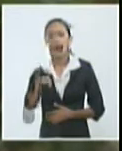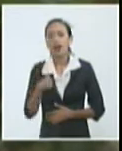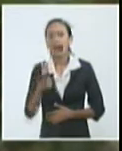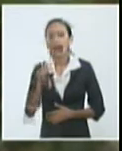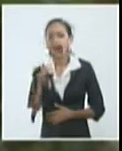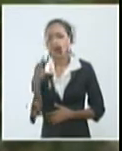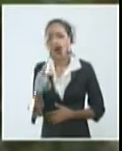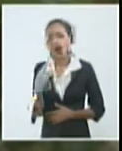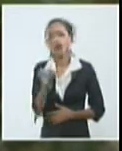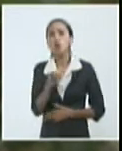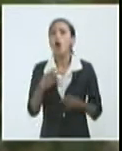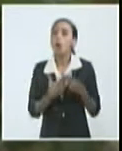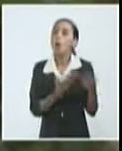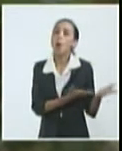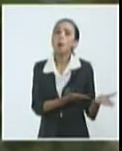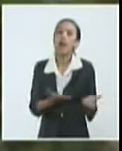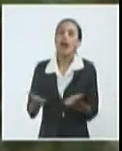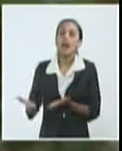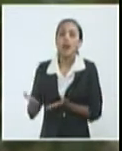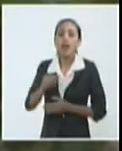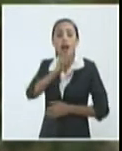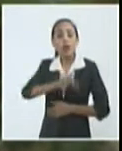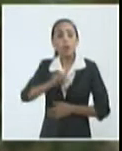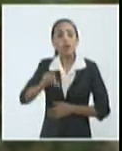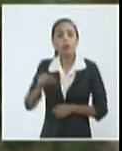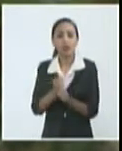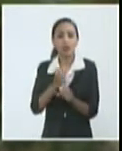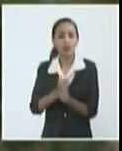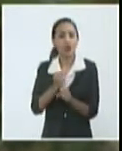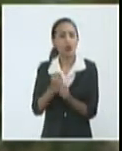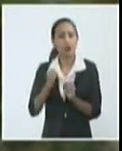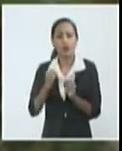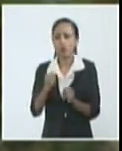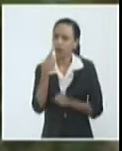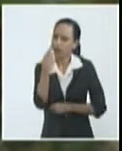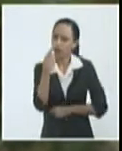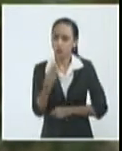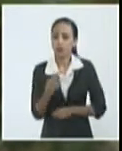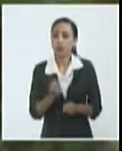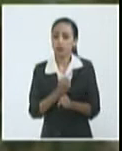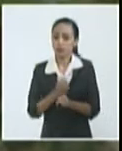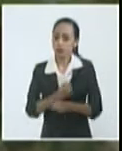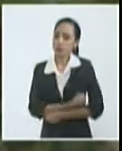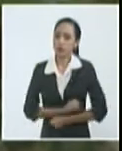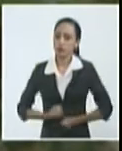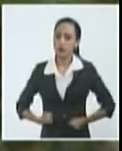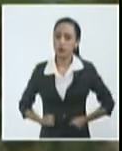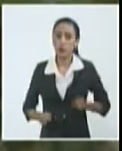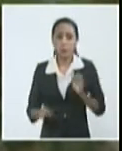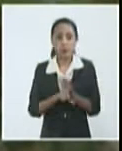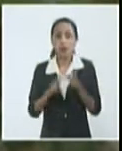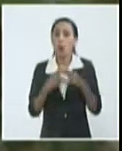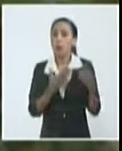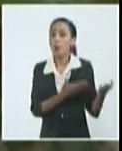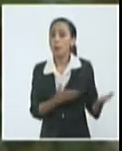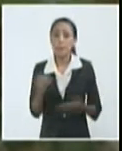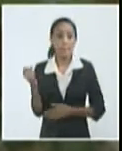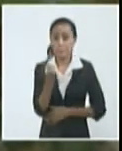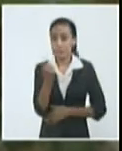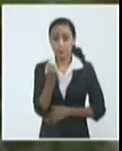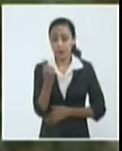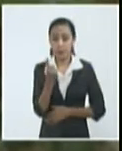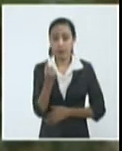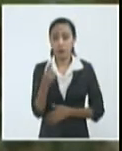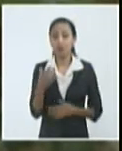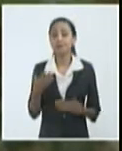para homenajear y también para reconocer. Si comenzáramos el homenaje, yo creo que tendríamos que hacerlo, en